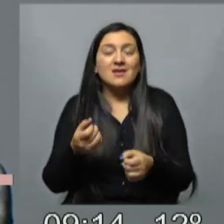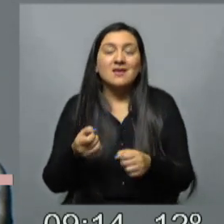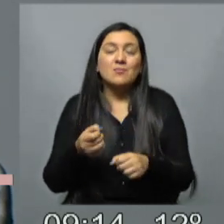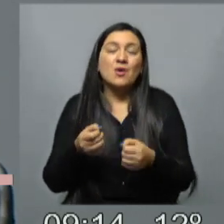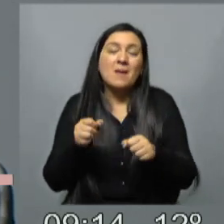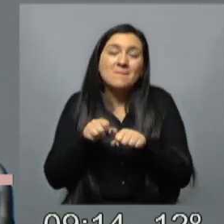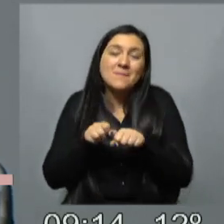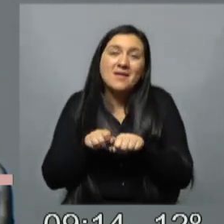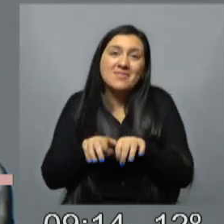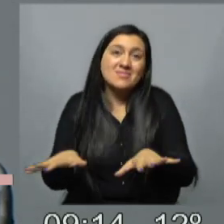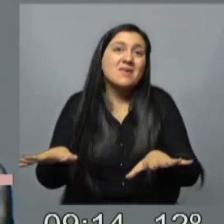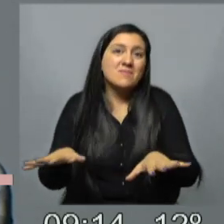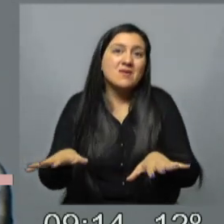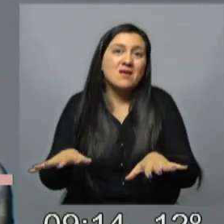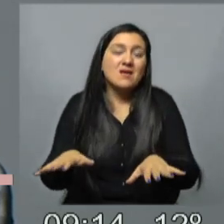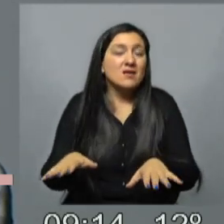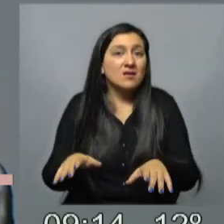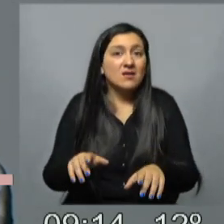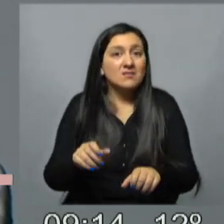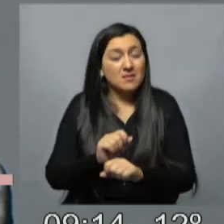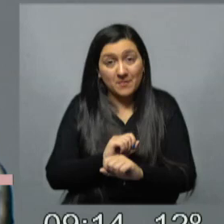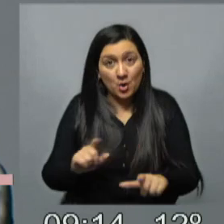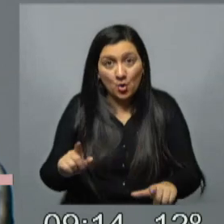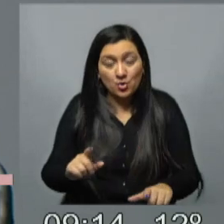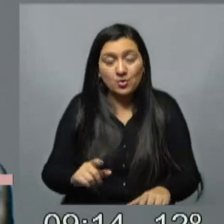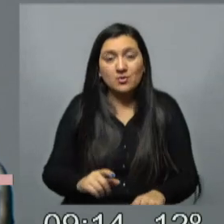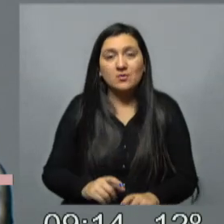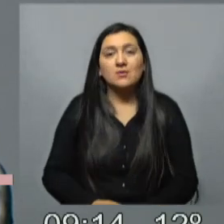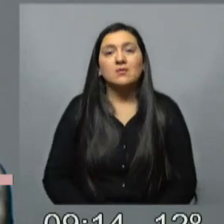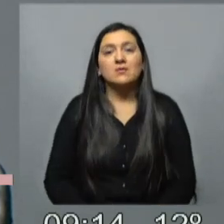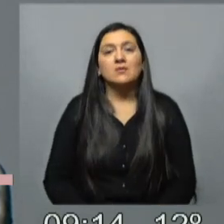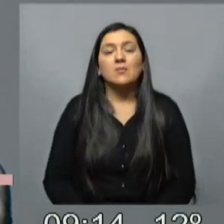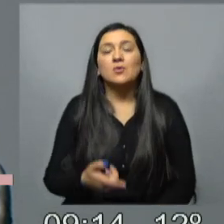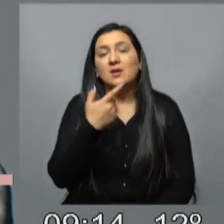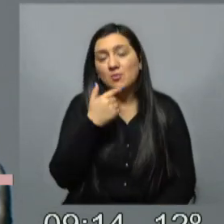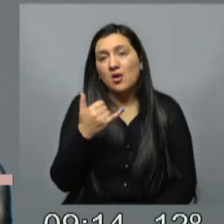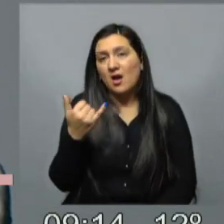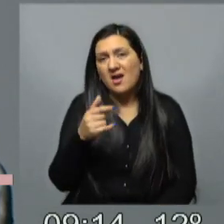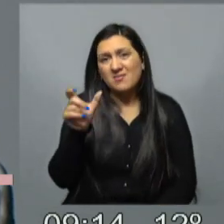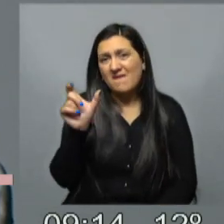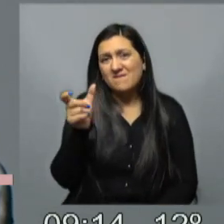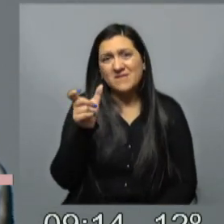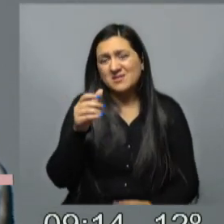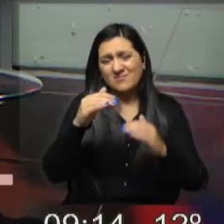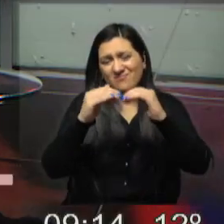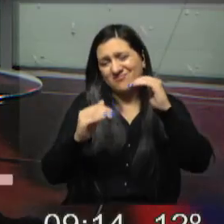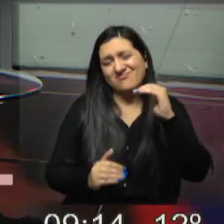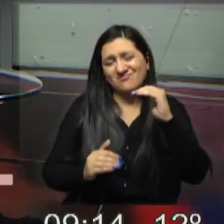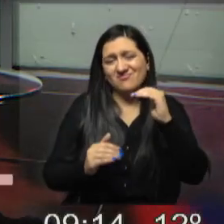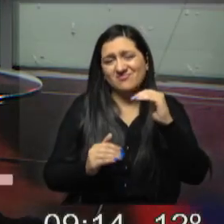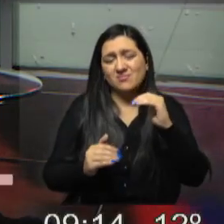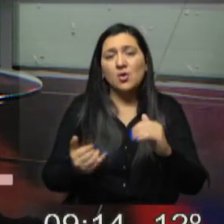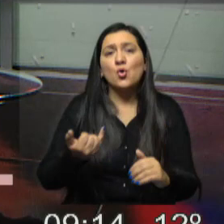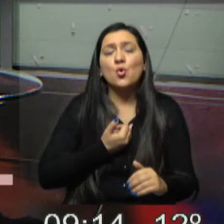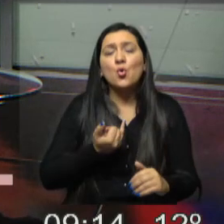expuesto algunos de los problemas que tiene Brasil a nivel de brechas, ¿no? De todo tipo. ¿Cómo